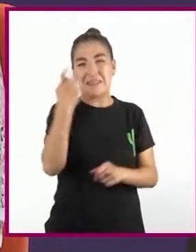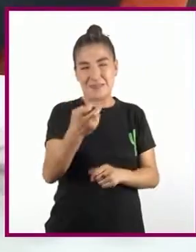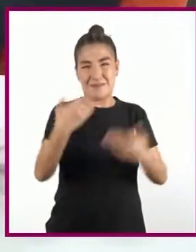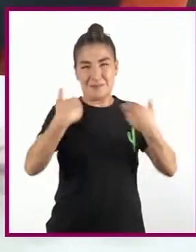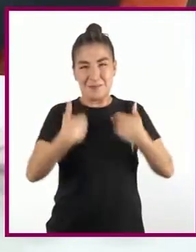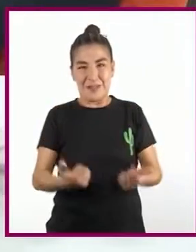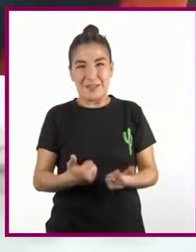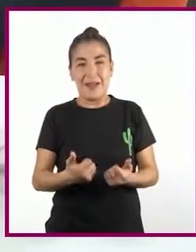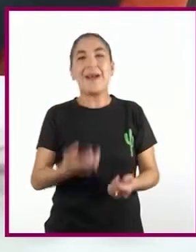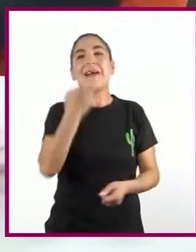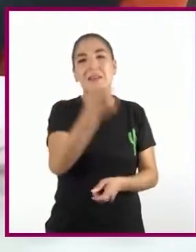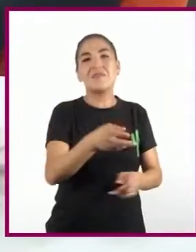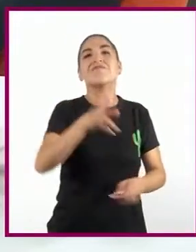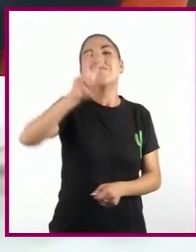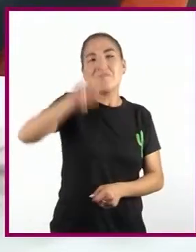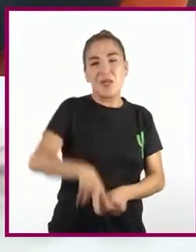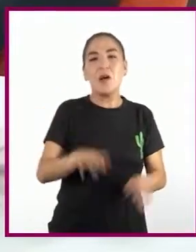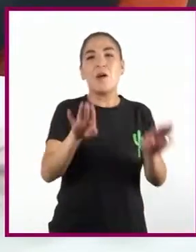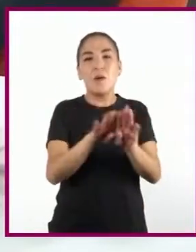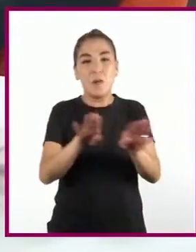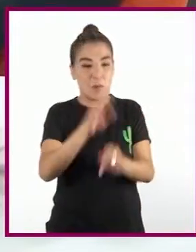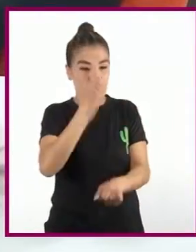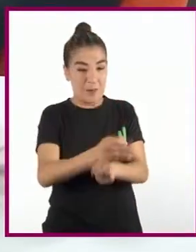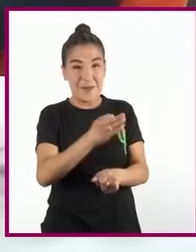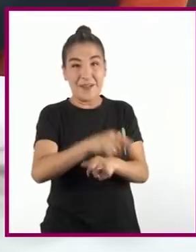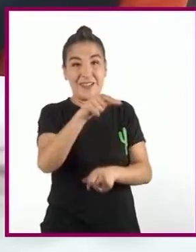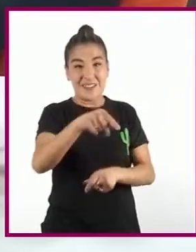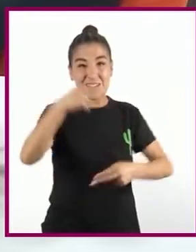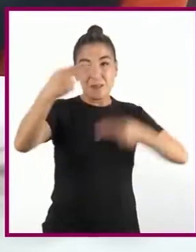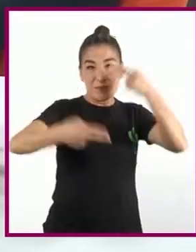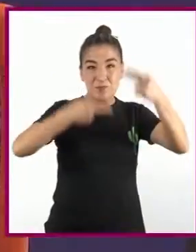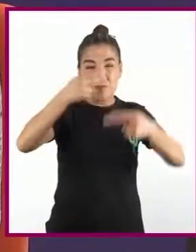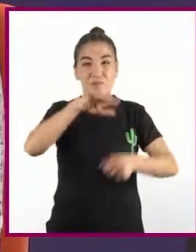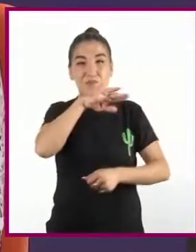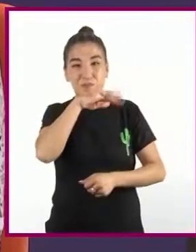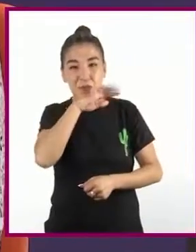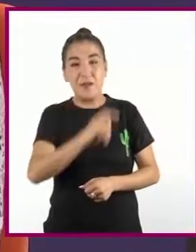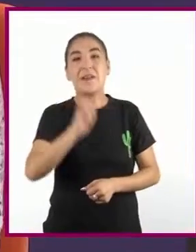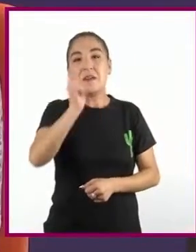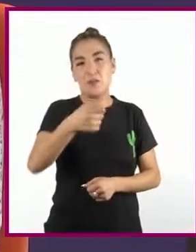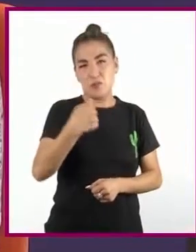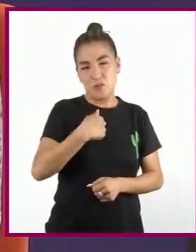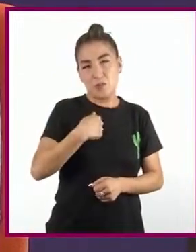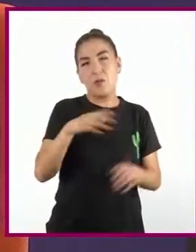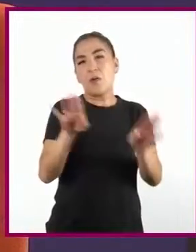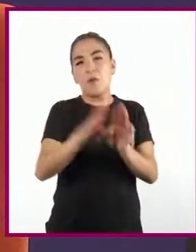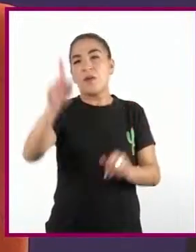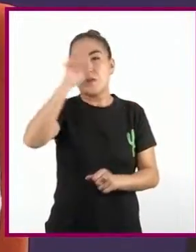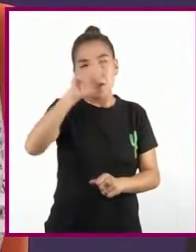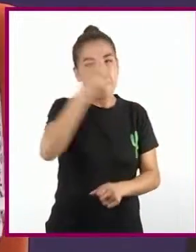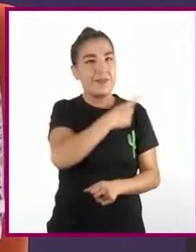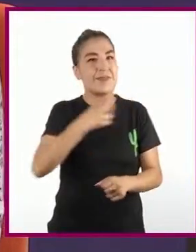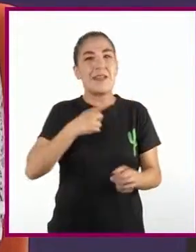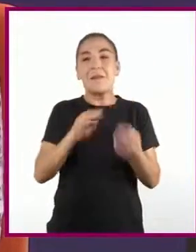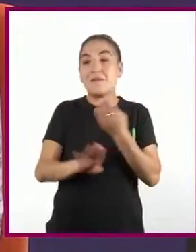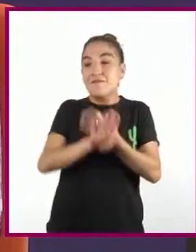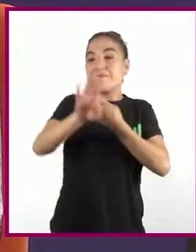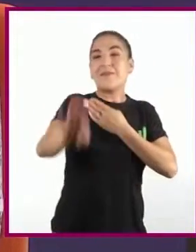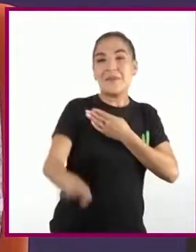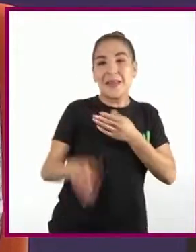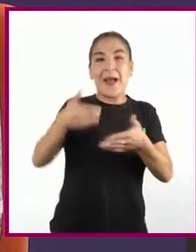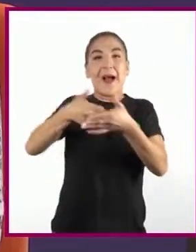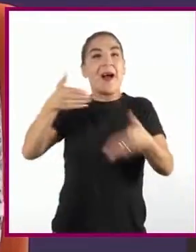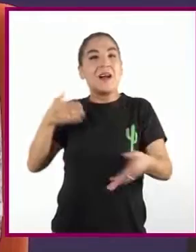explicó? Y entonces la verdad es que en este caso de las contaminaciones, lo que yo siempre sugiero hay que prevenir, ¿sí? Porque